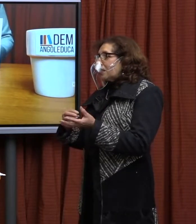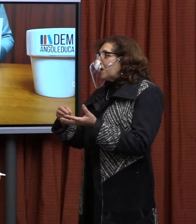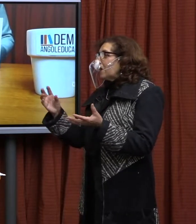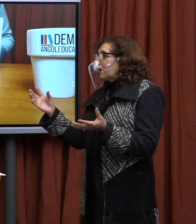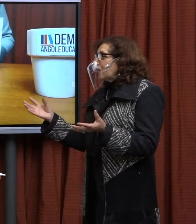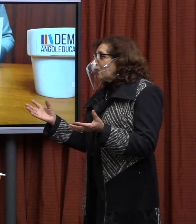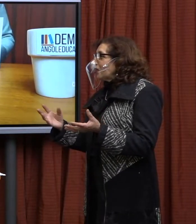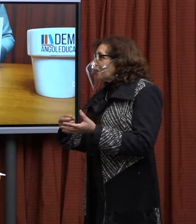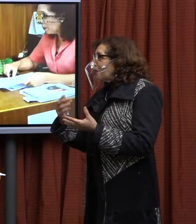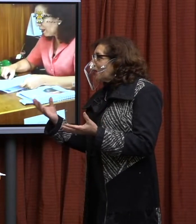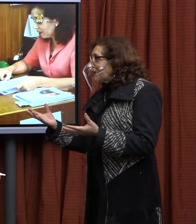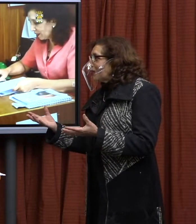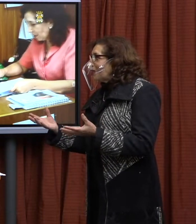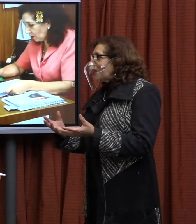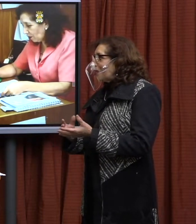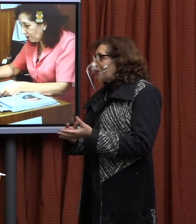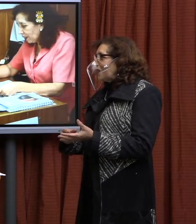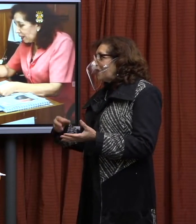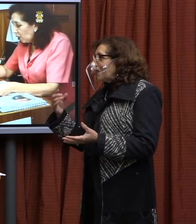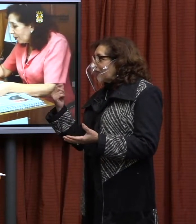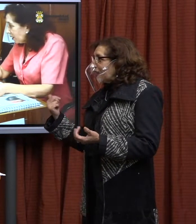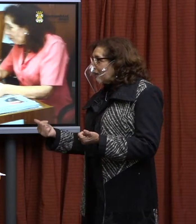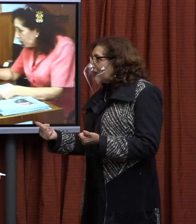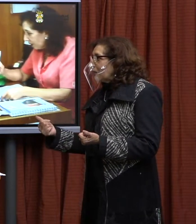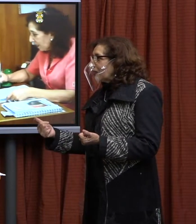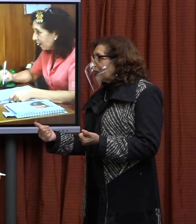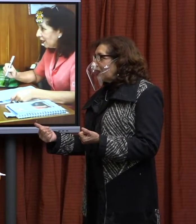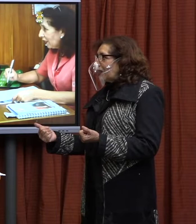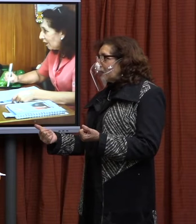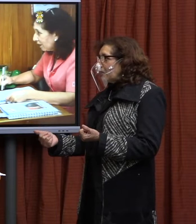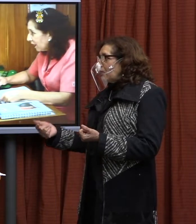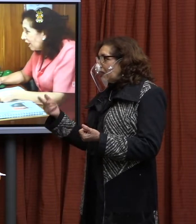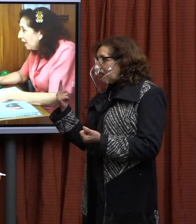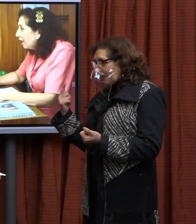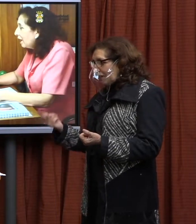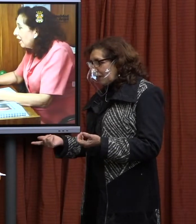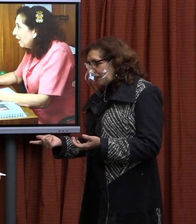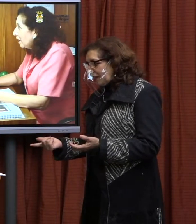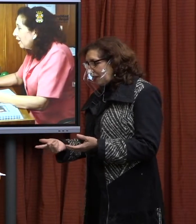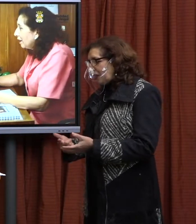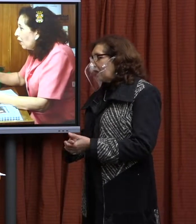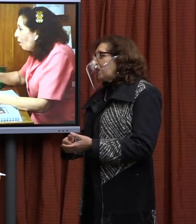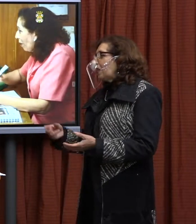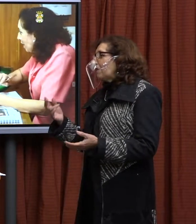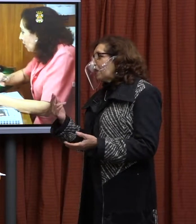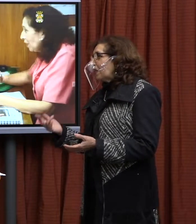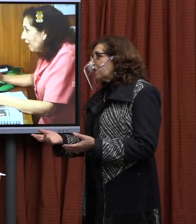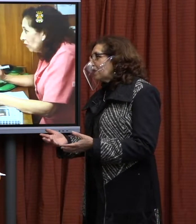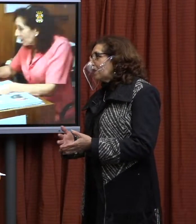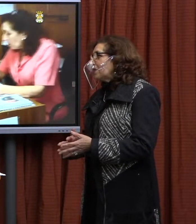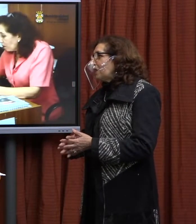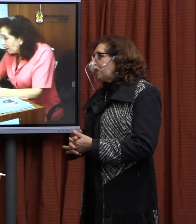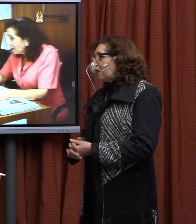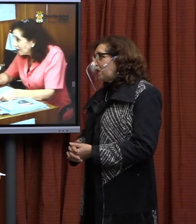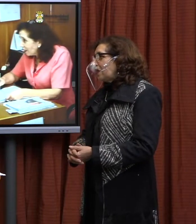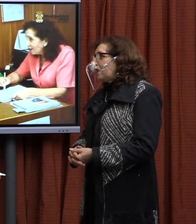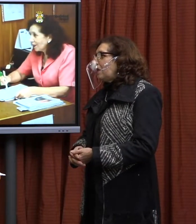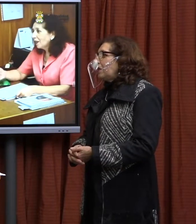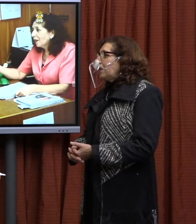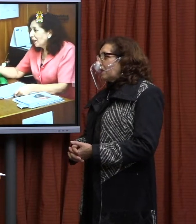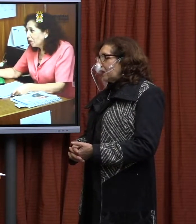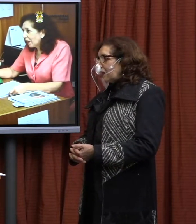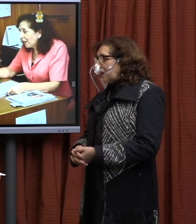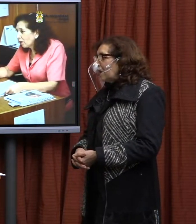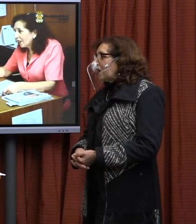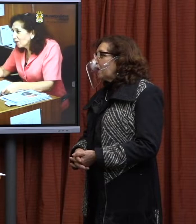que se les reconoce por lo que yo te voy a nombrar ahora, que es la beca Presidente de la República, la beca indígena y la beca de residencia indígena,